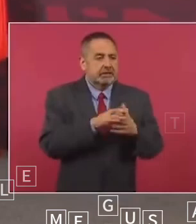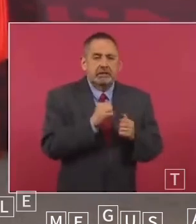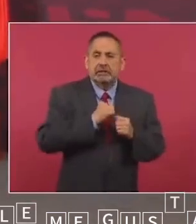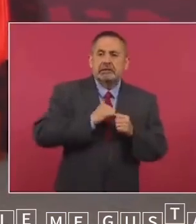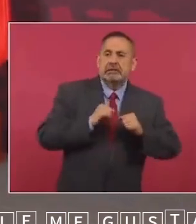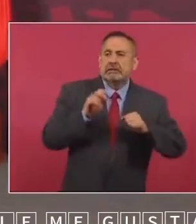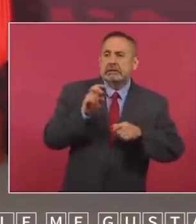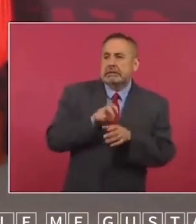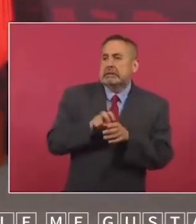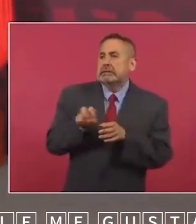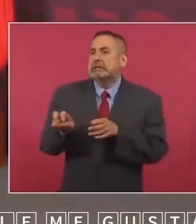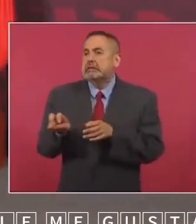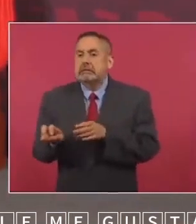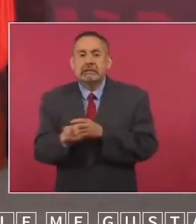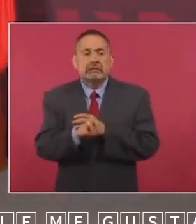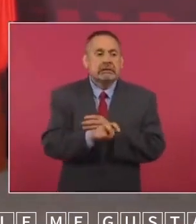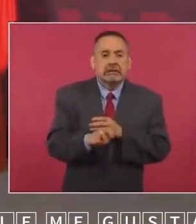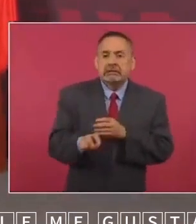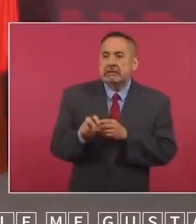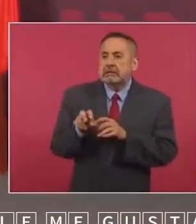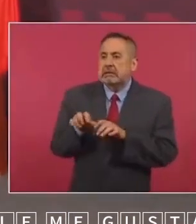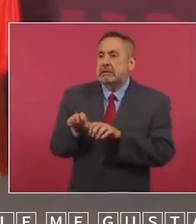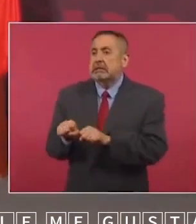acomodaticios, arribistas,